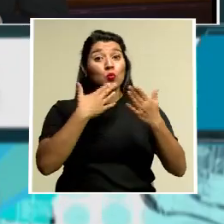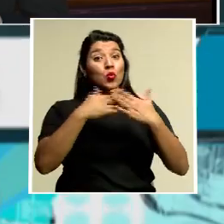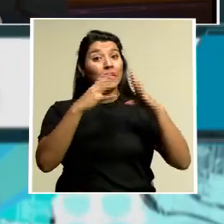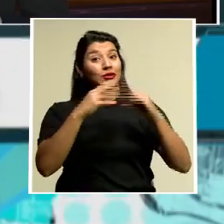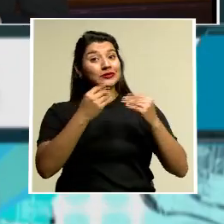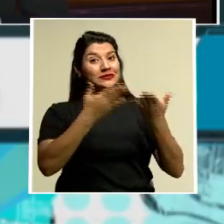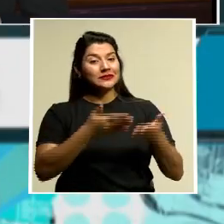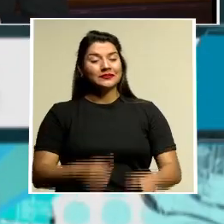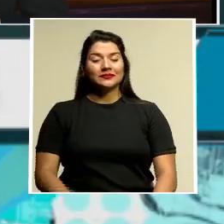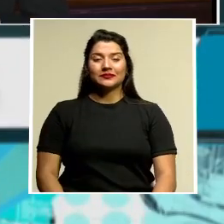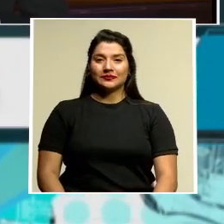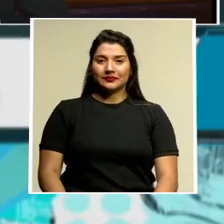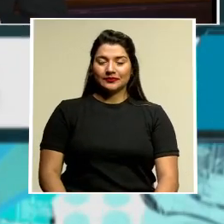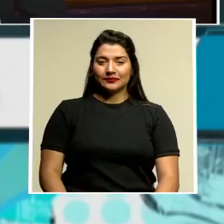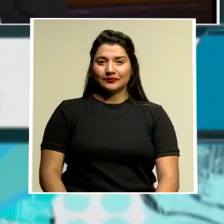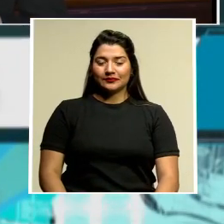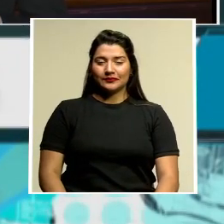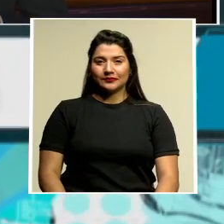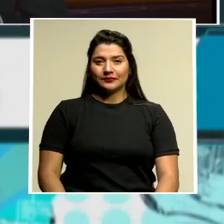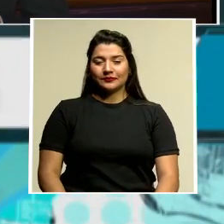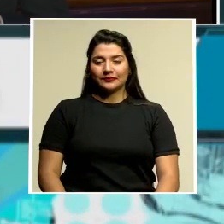Consúltelo aquí, Banco Popular.